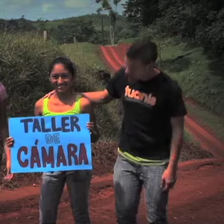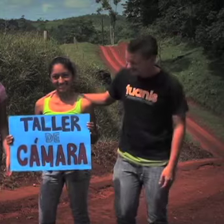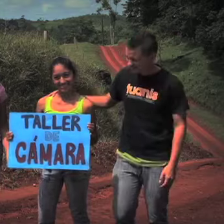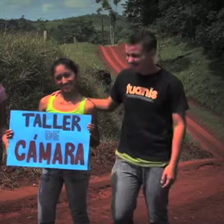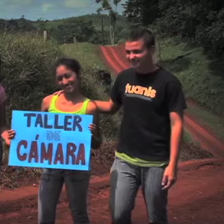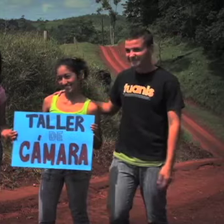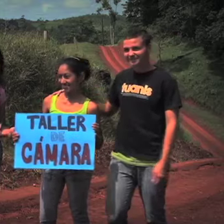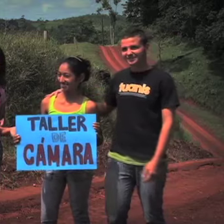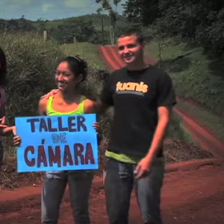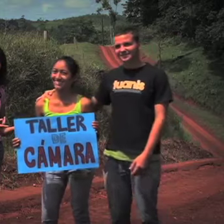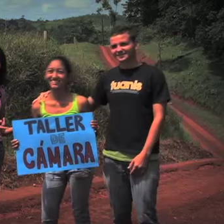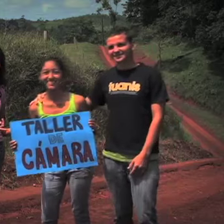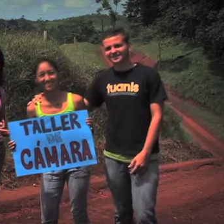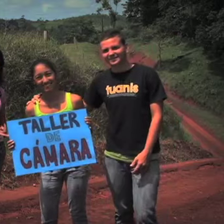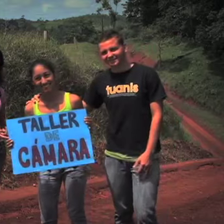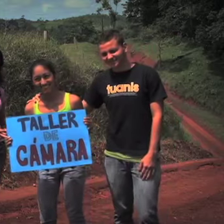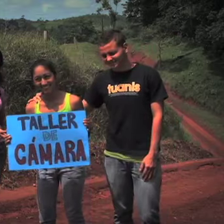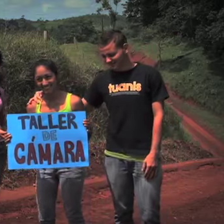prometiendo